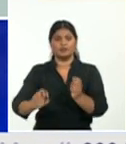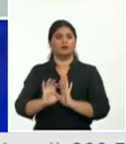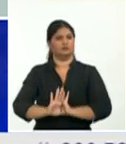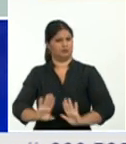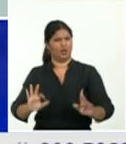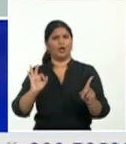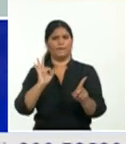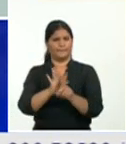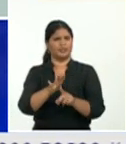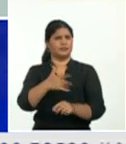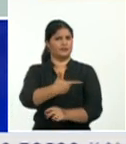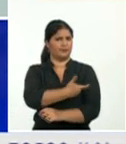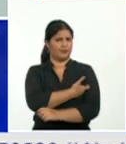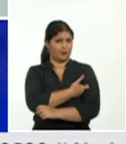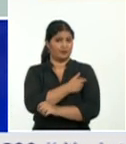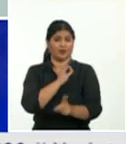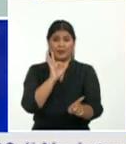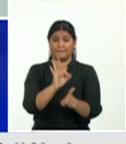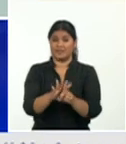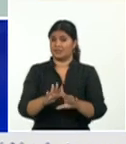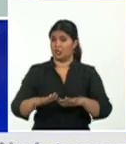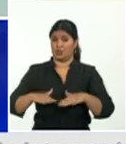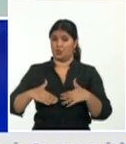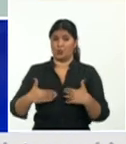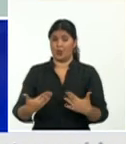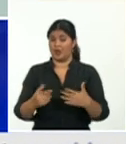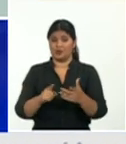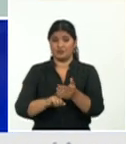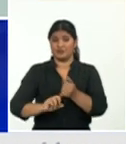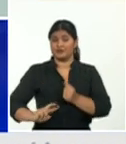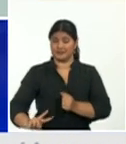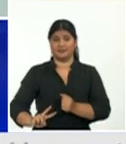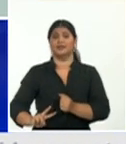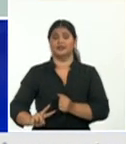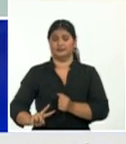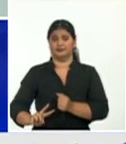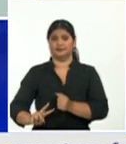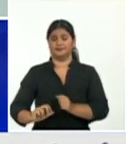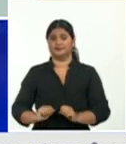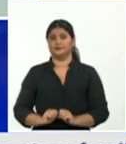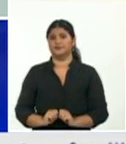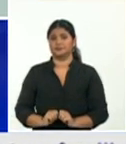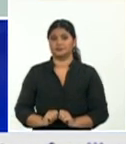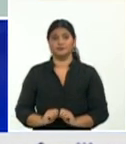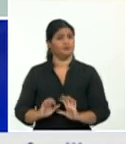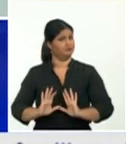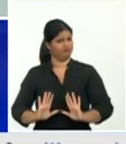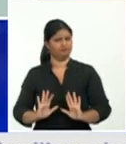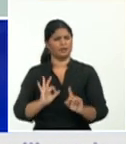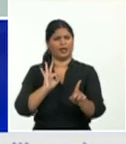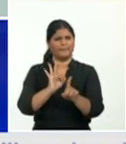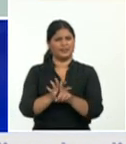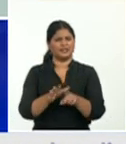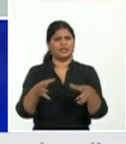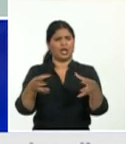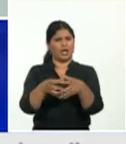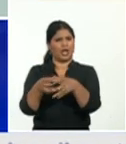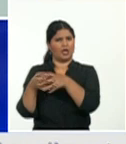fue por donde se empezó, al igual que el resto del mundo, por los grupos de más riesgo, trabajadores de